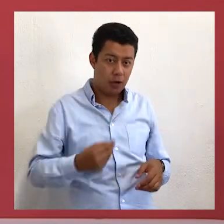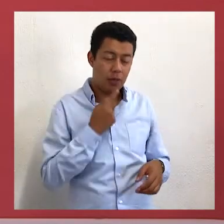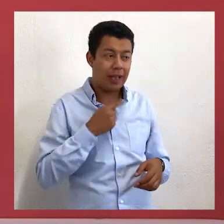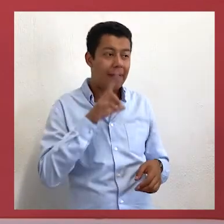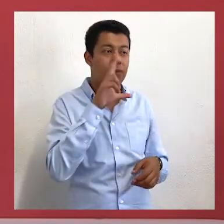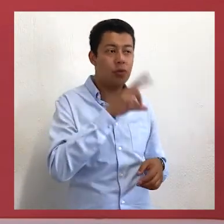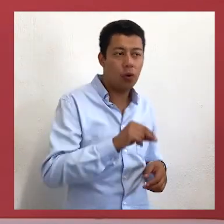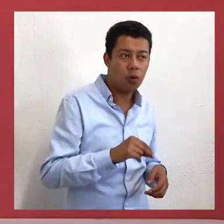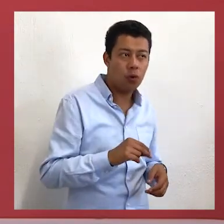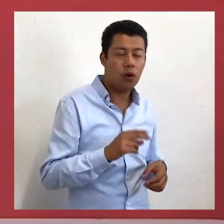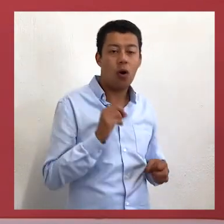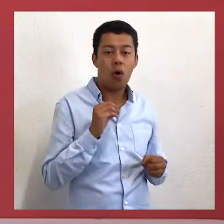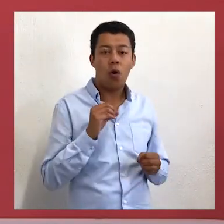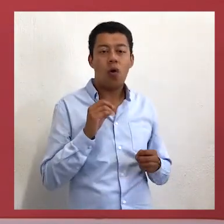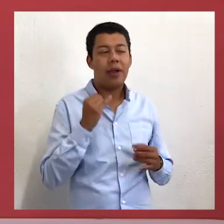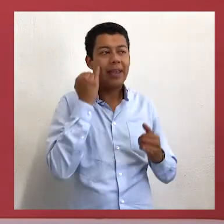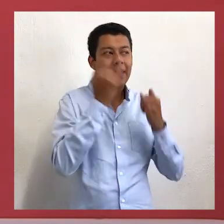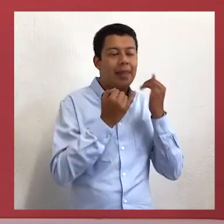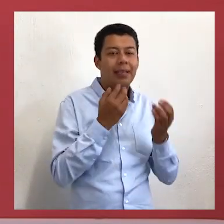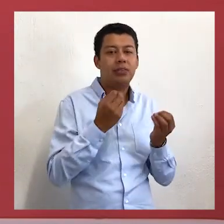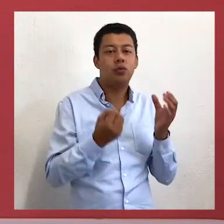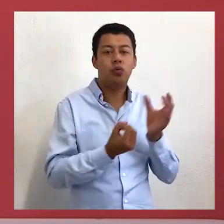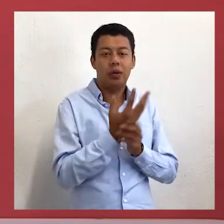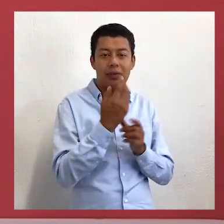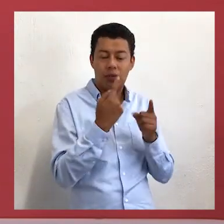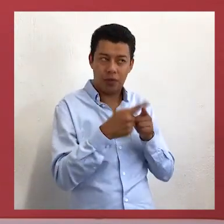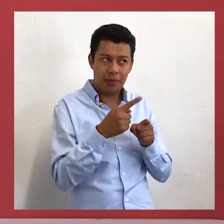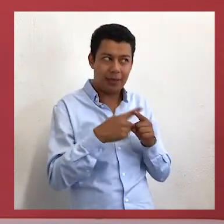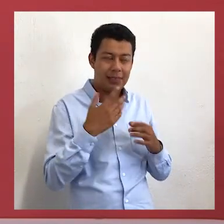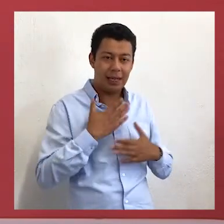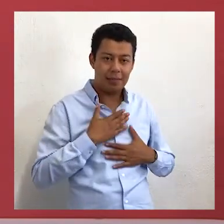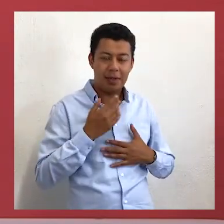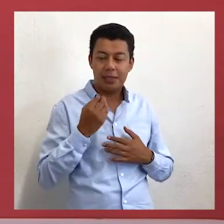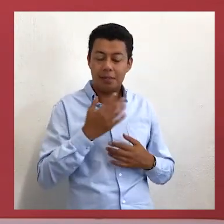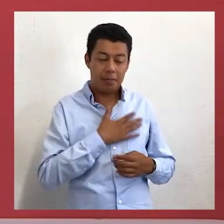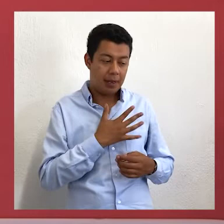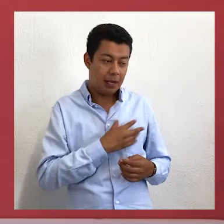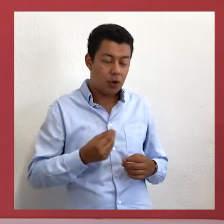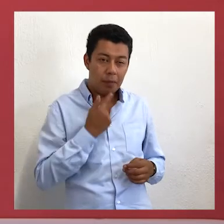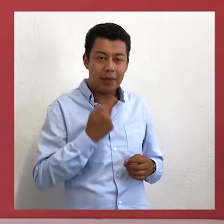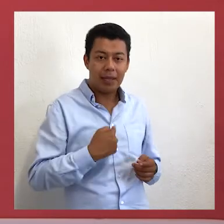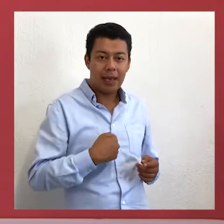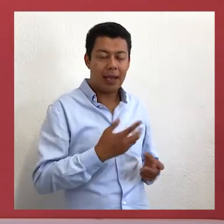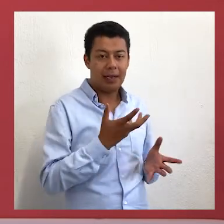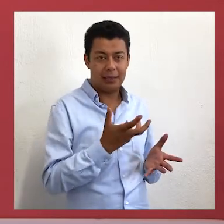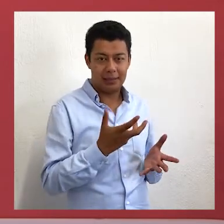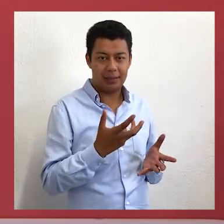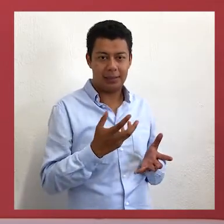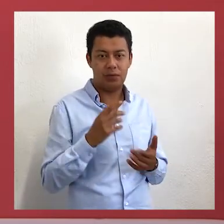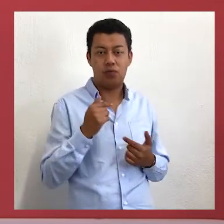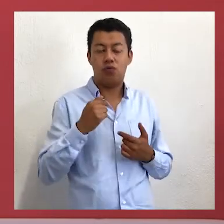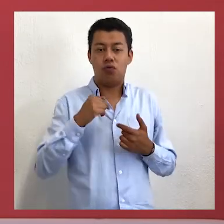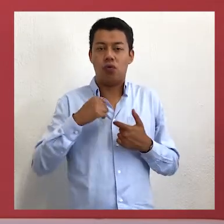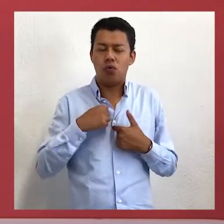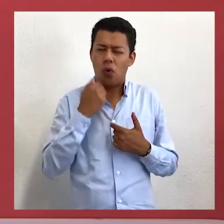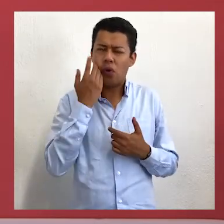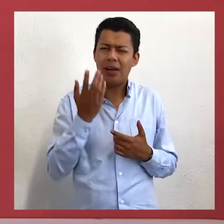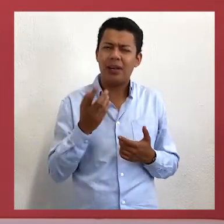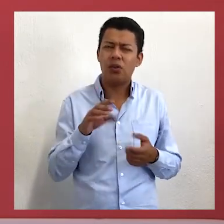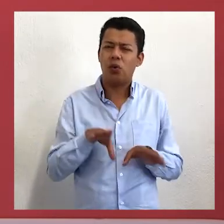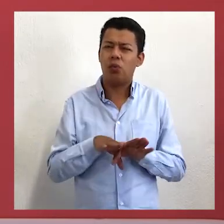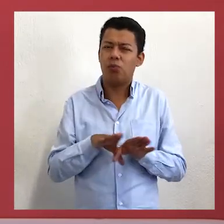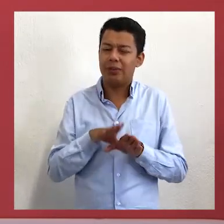incorporar sus ideas a las mías? Creo que ahí es donde está el problema, que queremos seguirnos manteniendo con